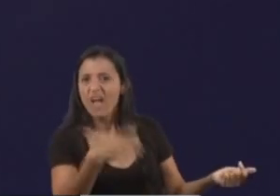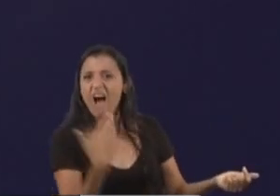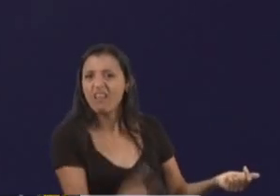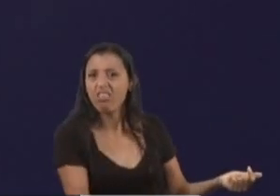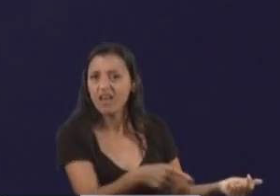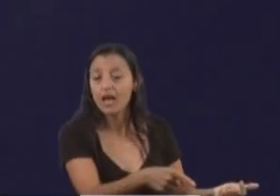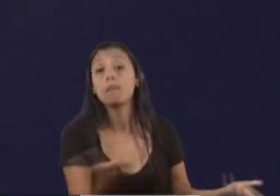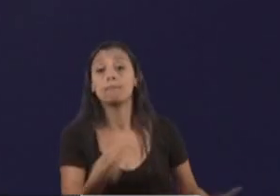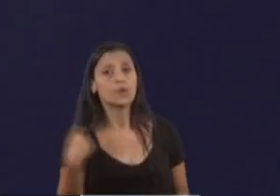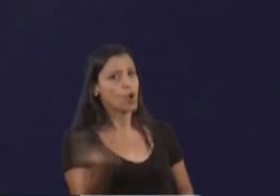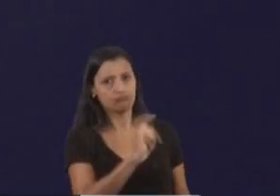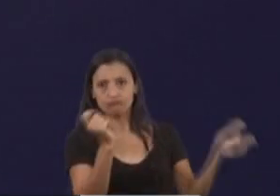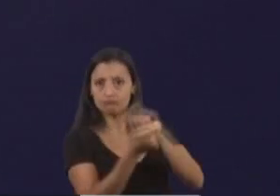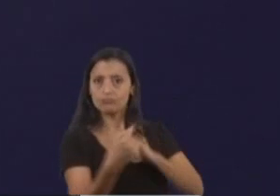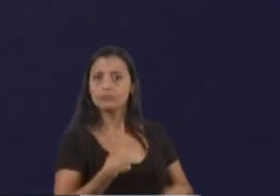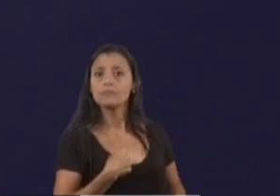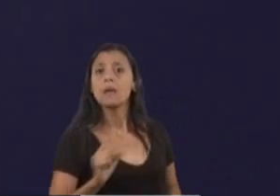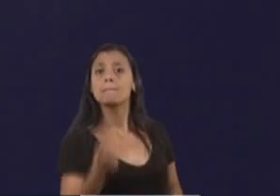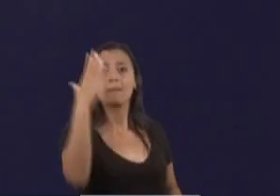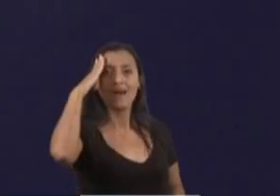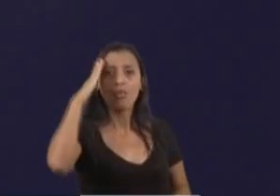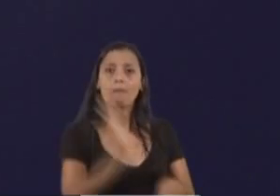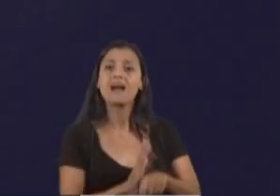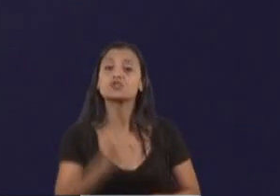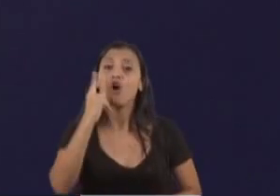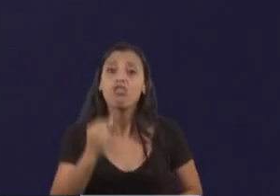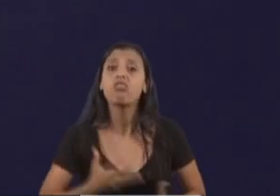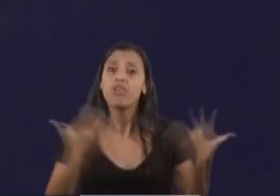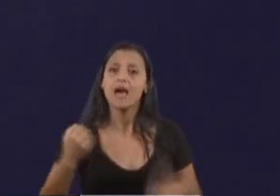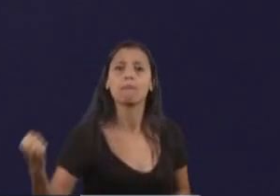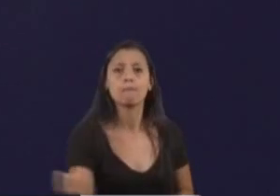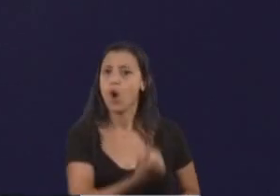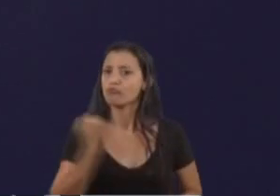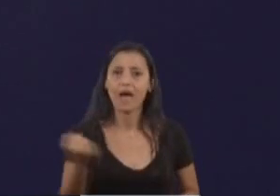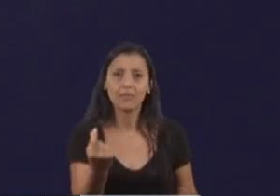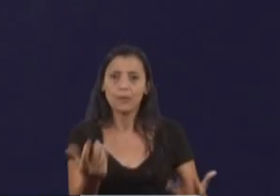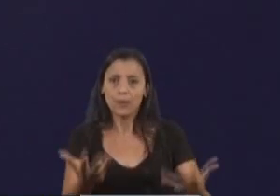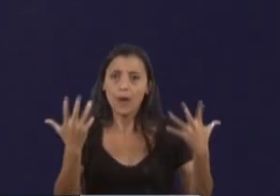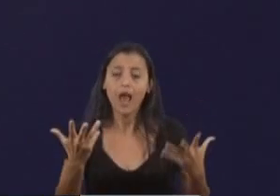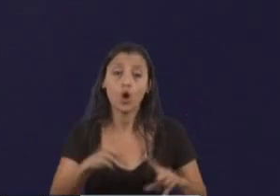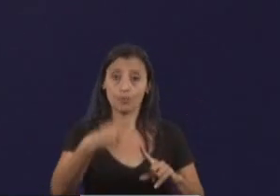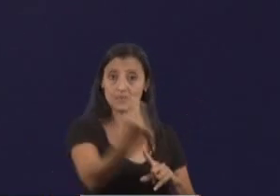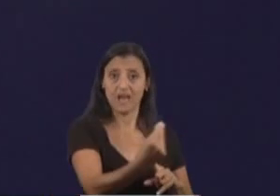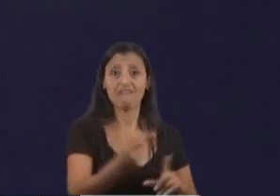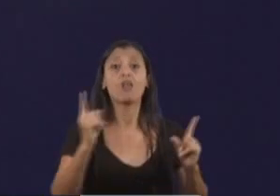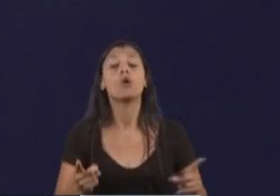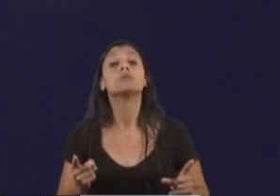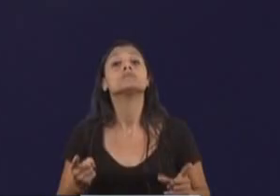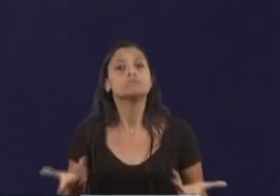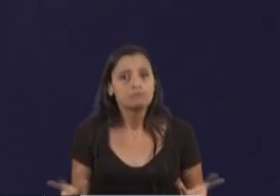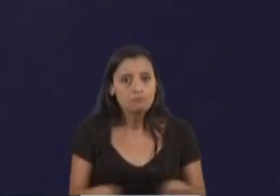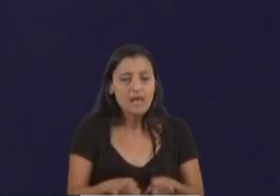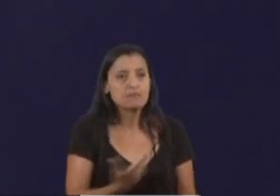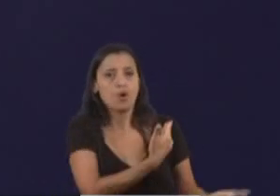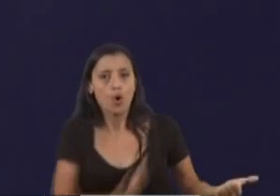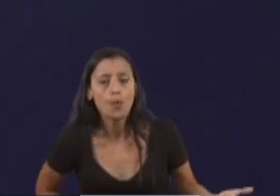el 1 de marzo es un evento que reviste suma importancia institucional y